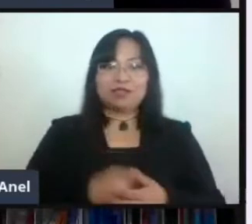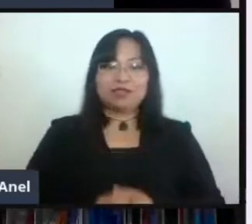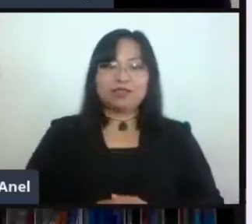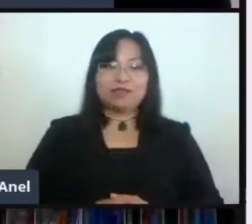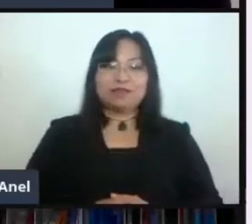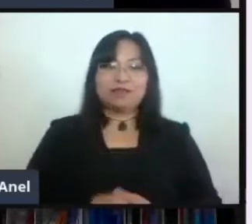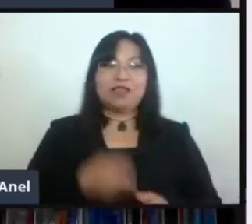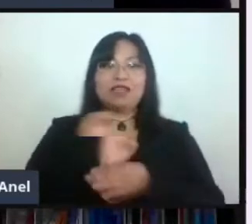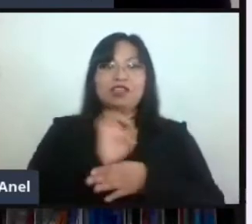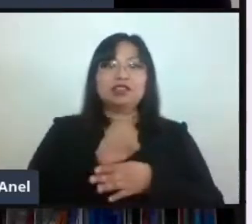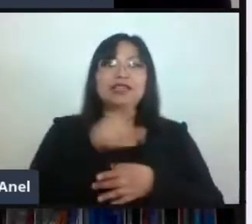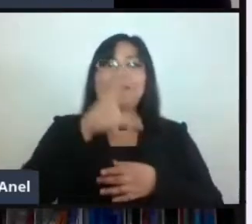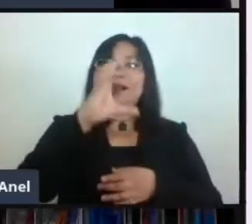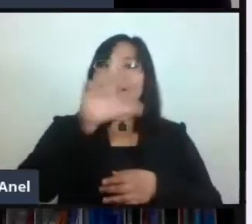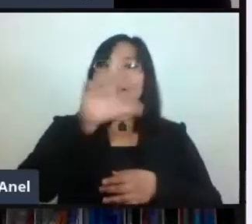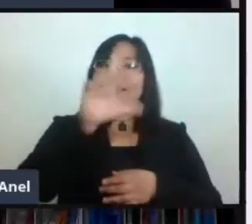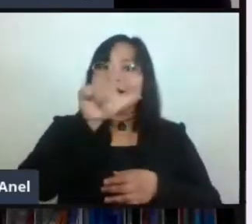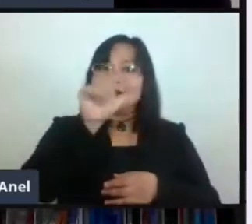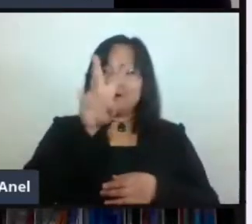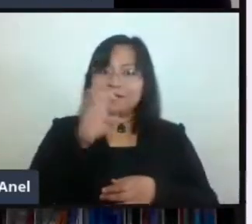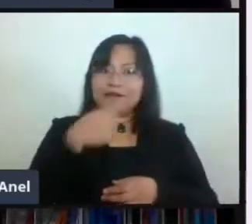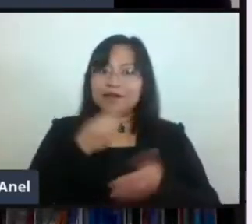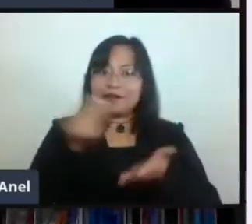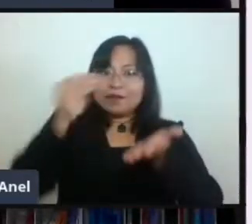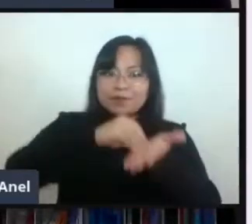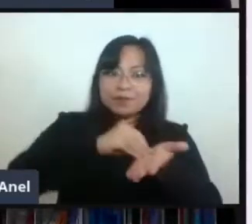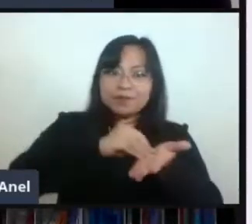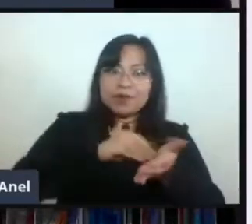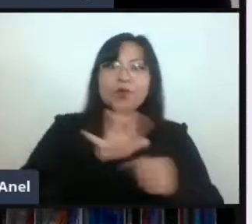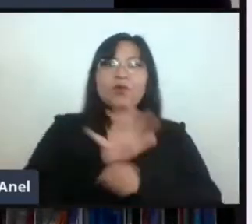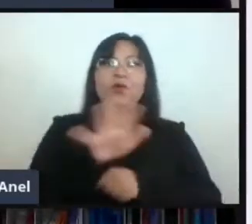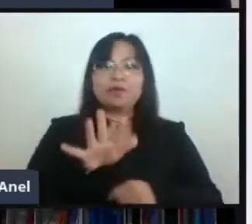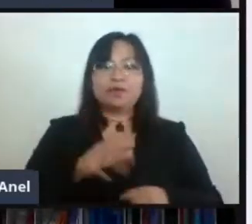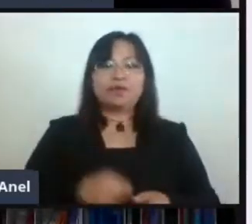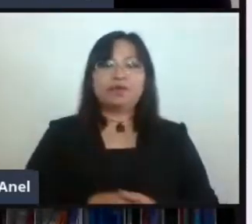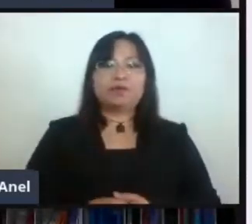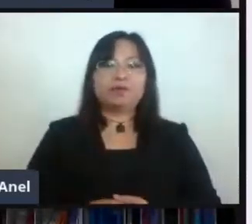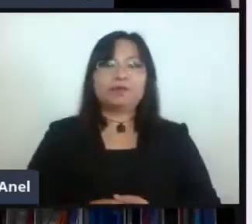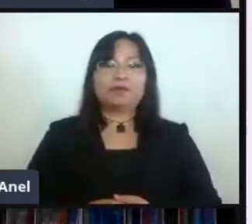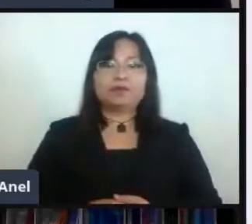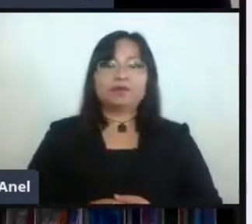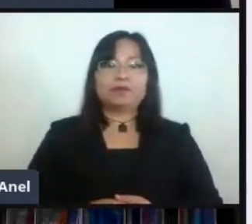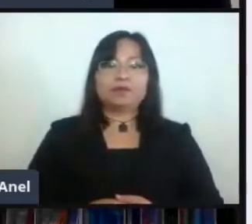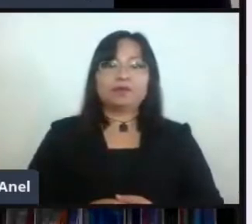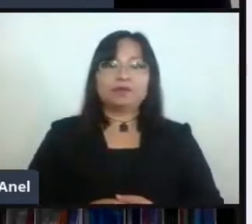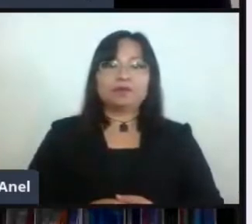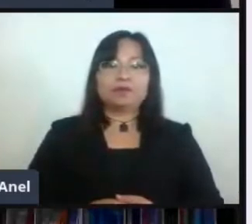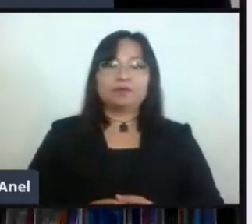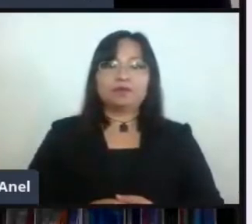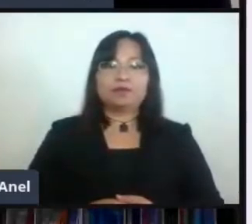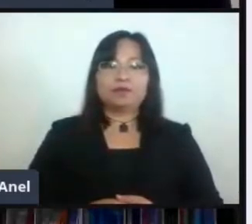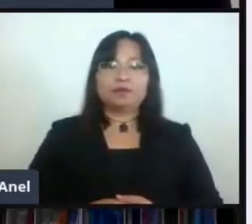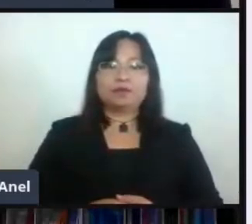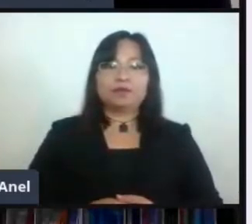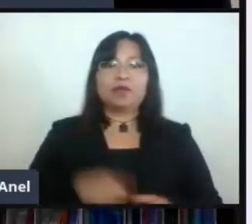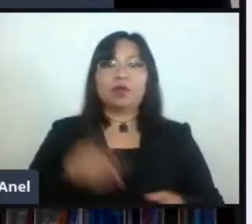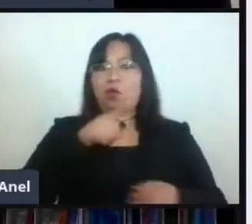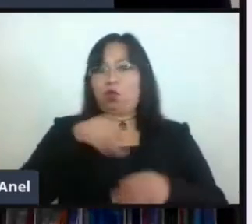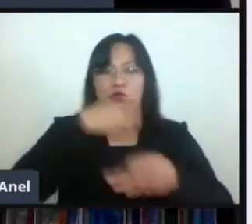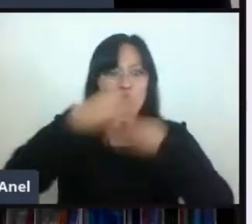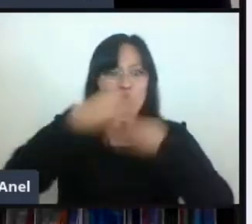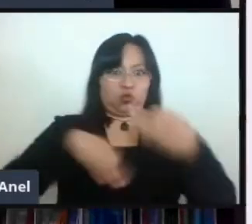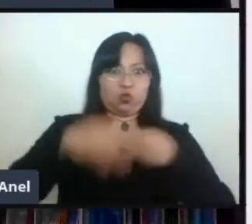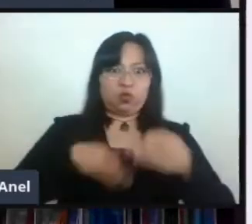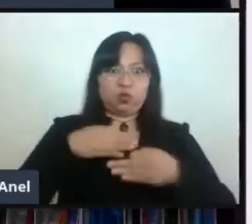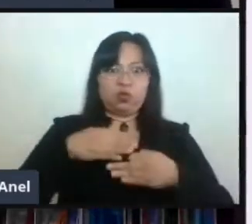de las respuestas es... ¿cuáles están en la tabla periódica? Todas, excepto, como aquí va a haber dos respuestas, yo le voy a